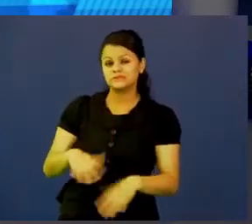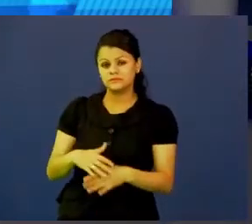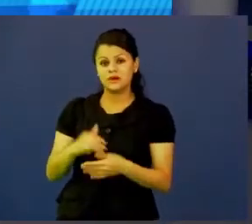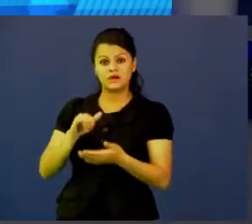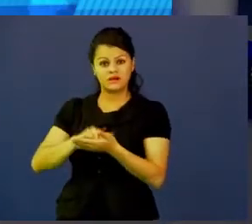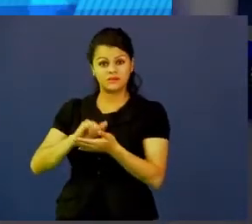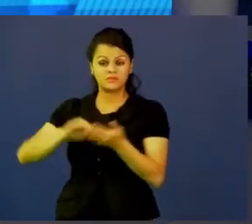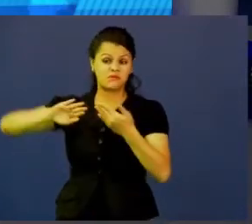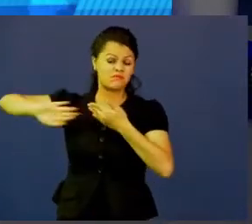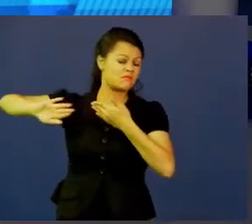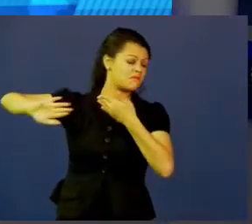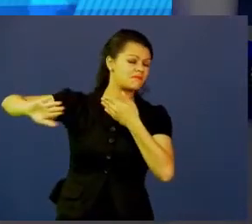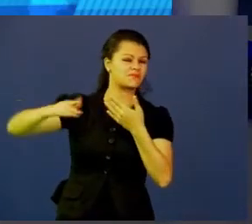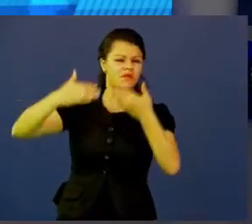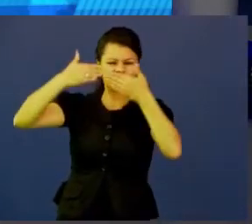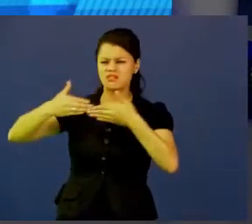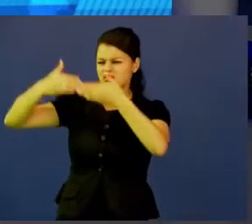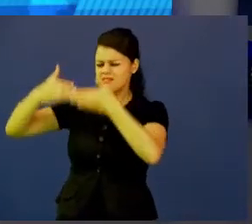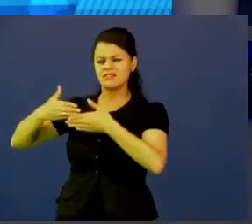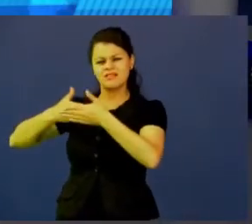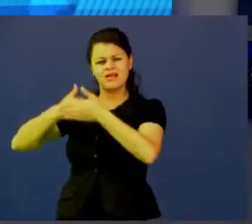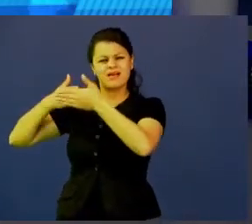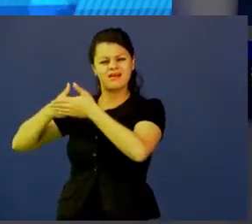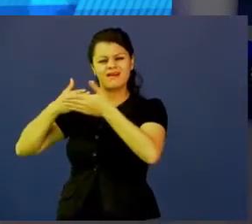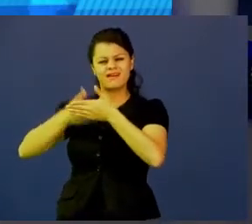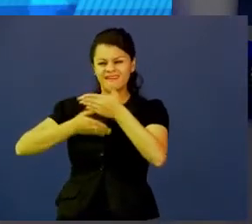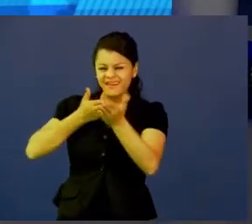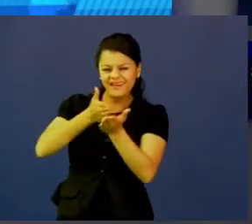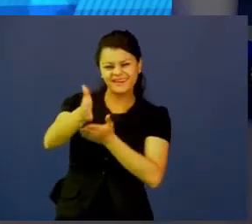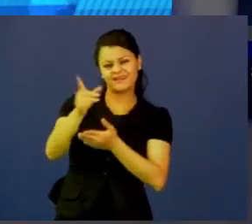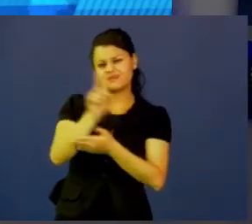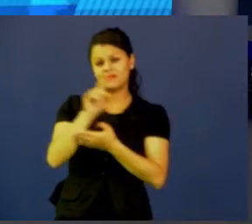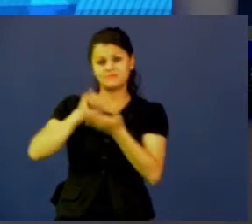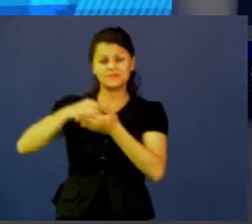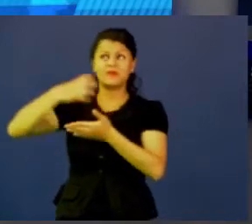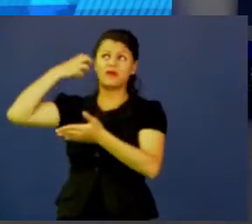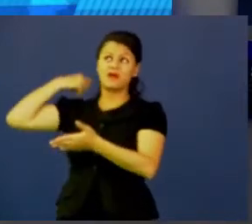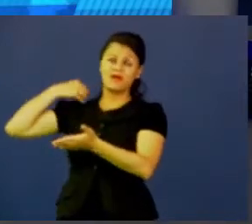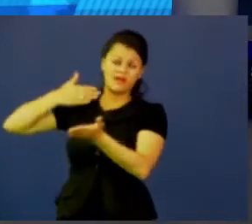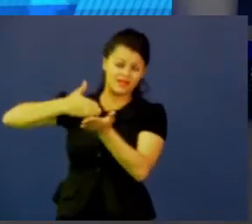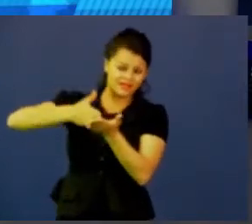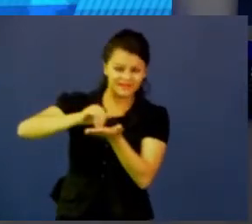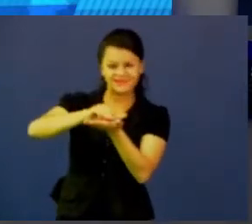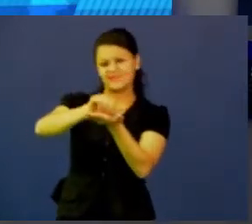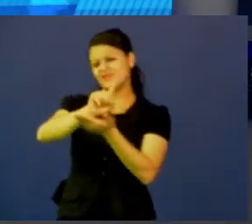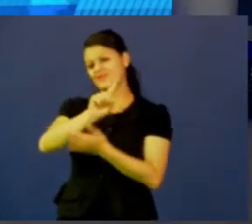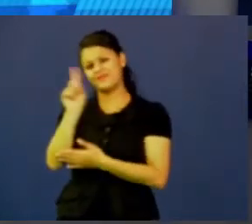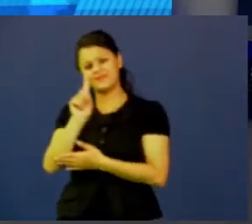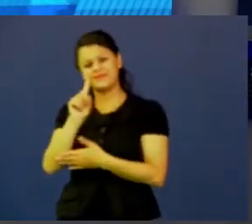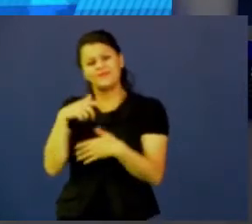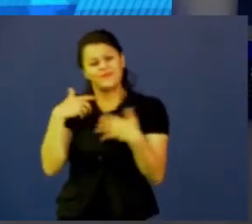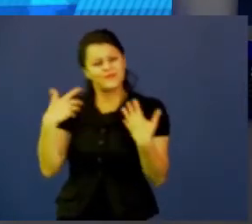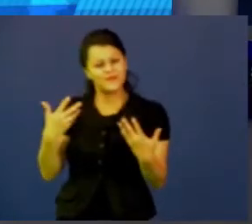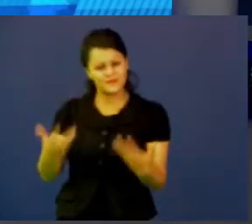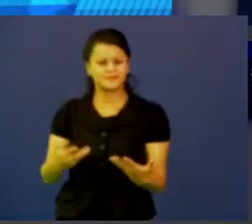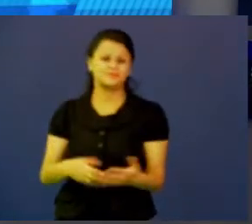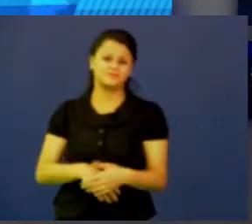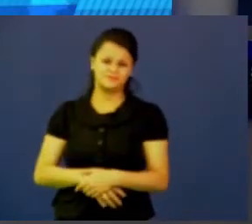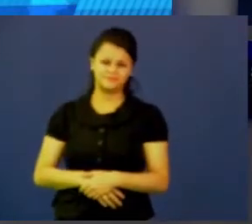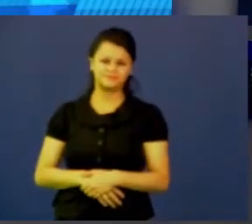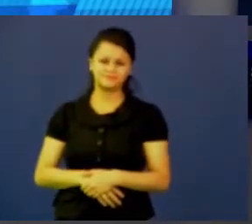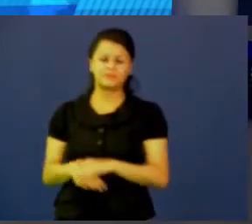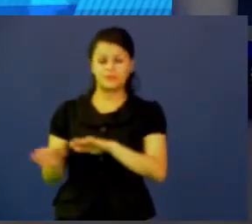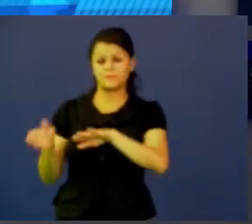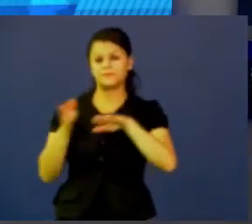no perpetuemos las brechas históricas, para que no creemos una brecha adicional. Pero aquí entonces yo les voy a hablar ya de